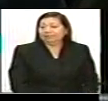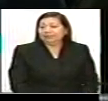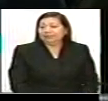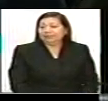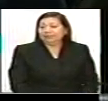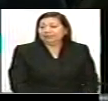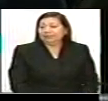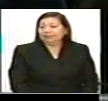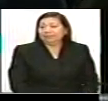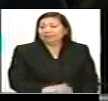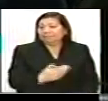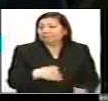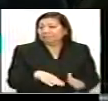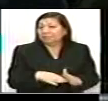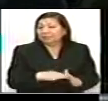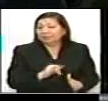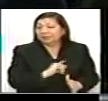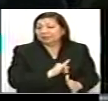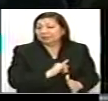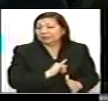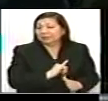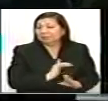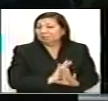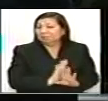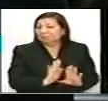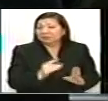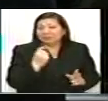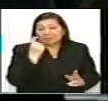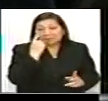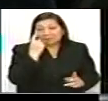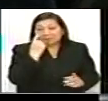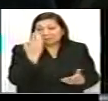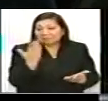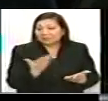ya yo no estoy dentro de la institución, no conozco